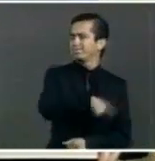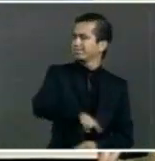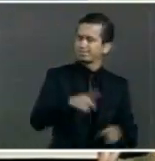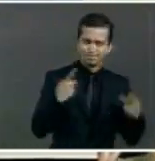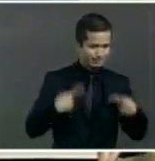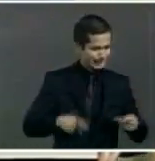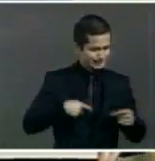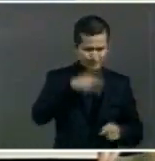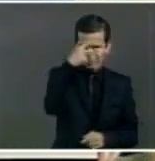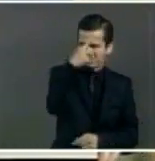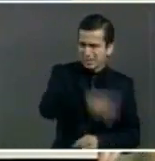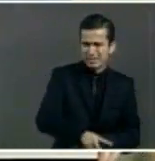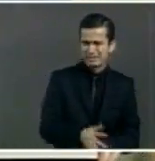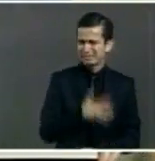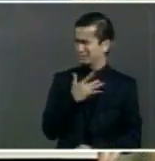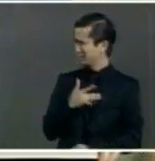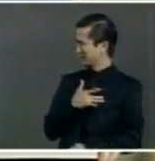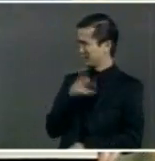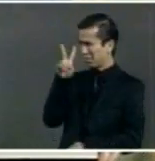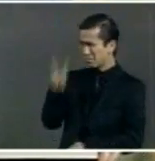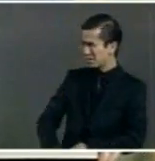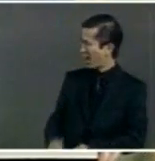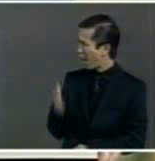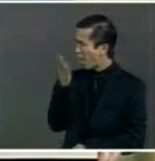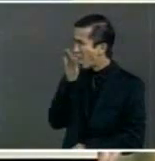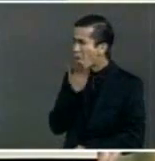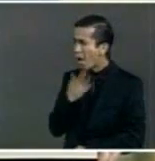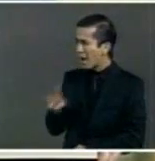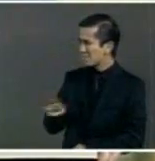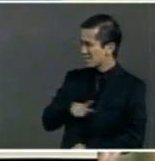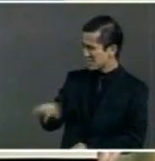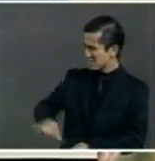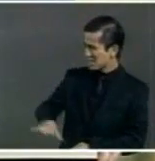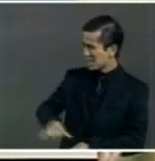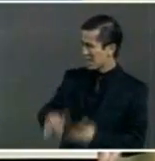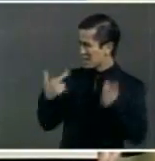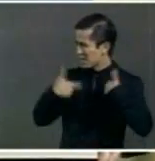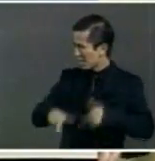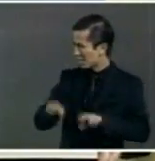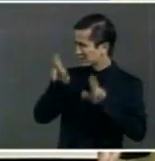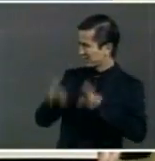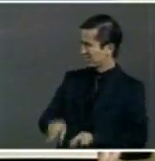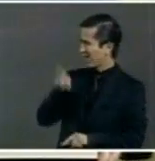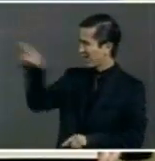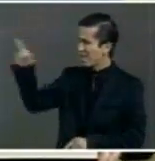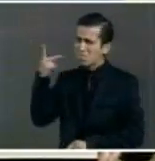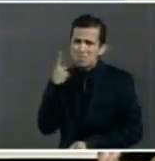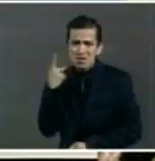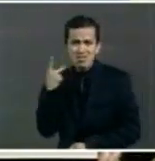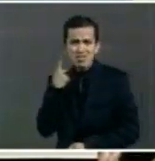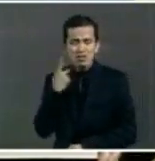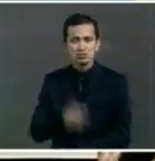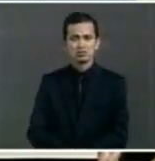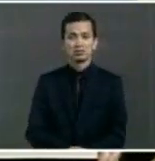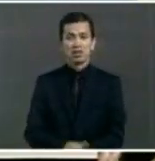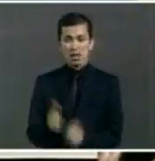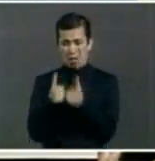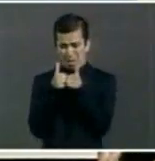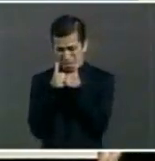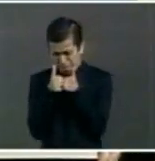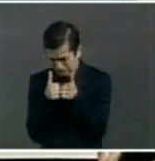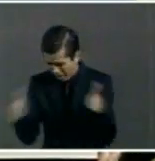sienten representados por sus políticos. En la tarea de reducir la brecha que nos separa a los